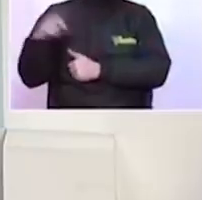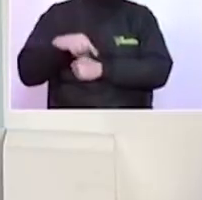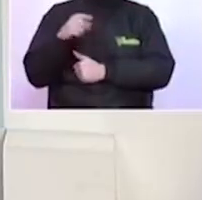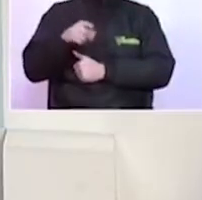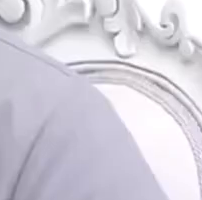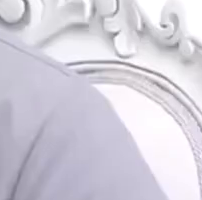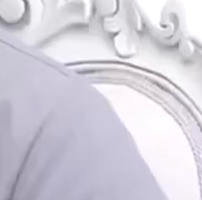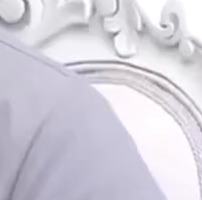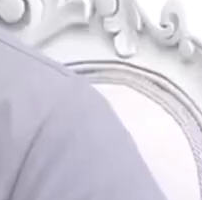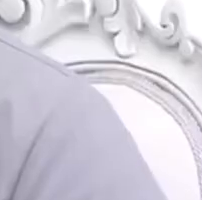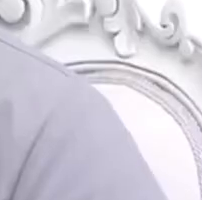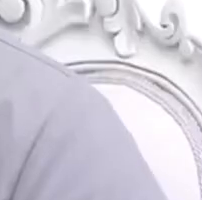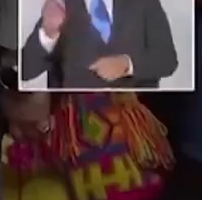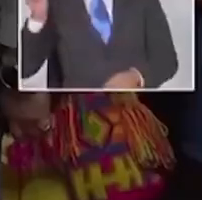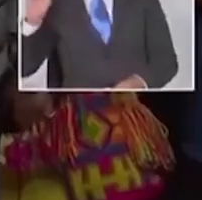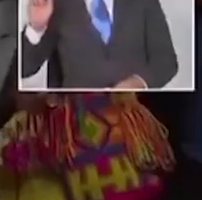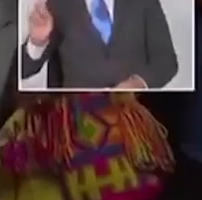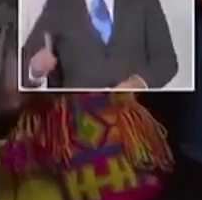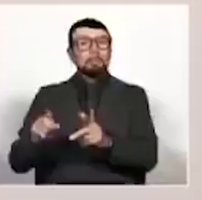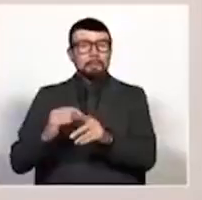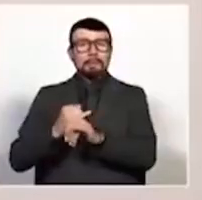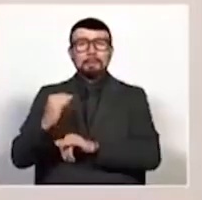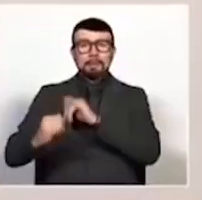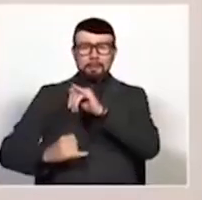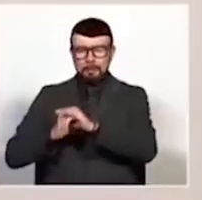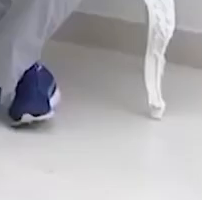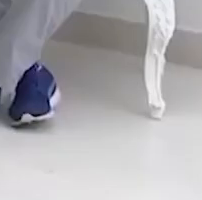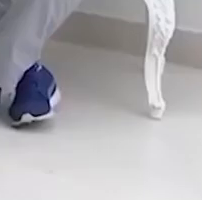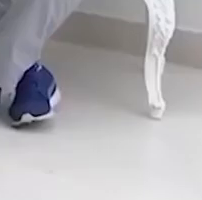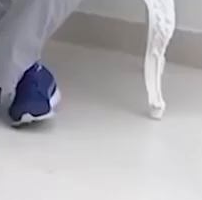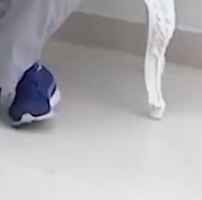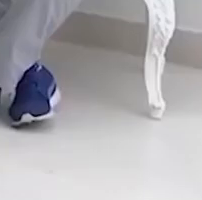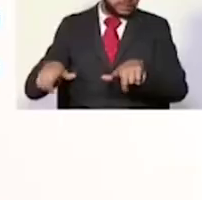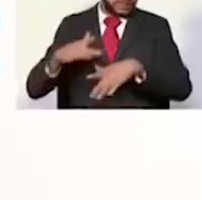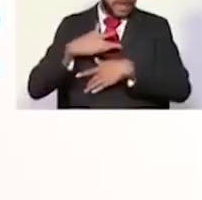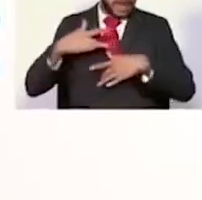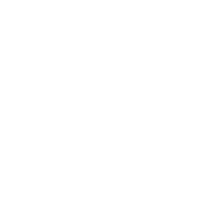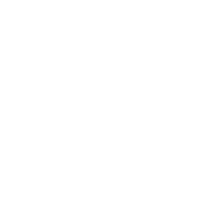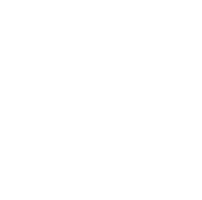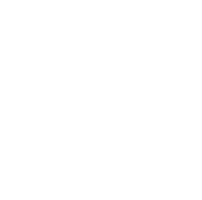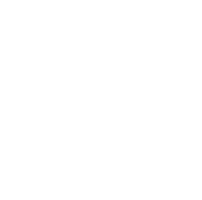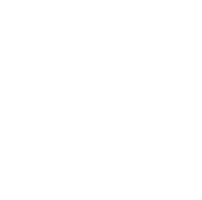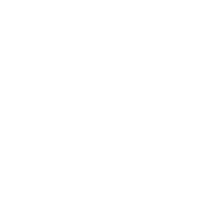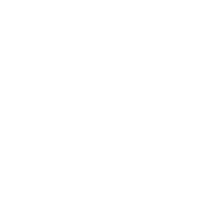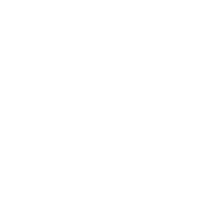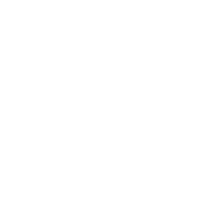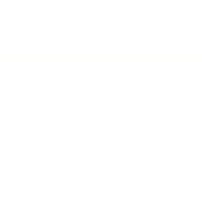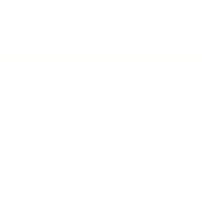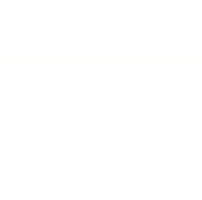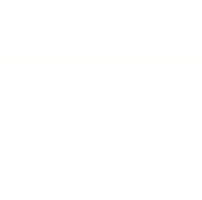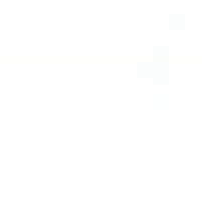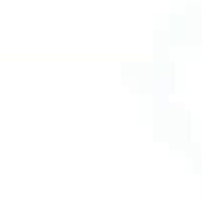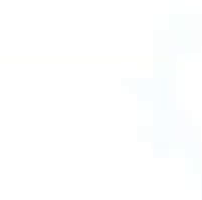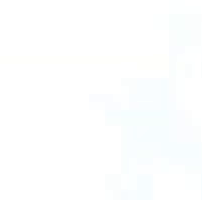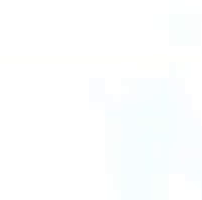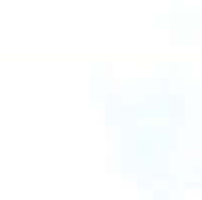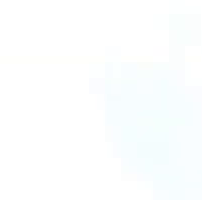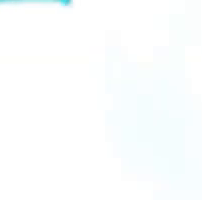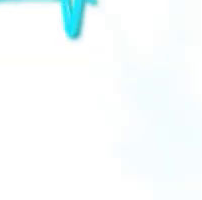salud, sintonicen Conexión Vital y acompáñenos en nuestras redes sociales buscando Dr. Rojas.